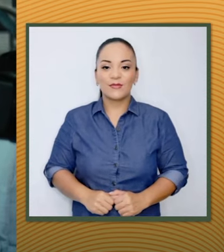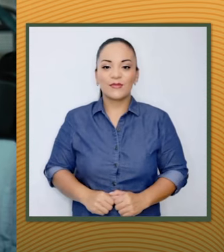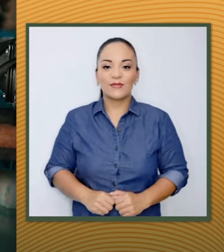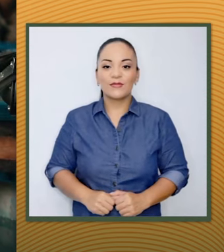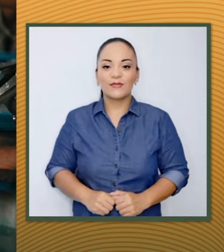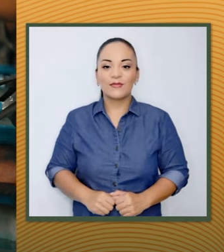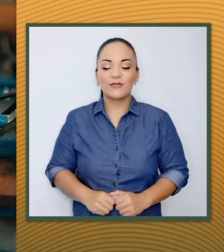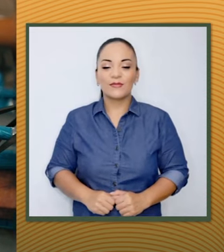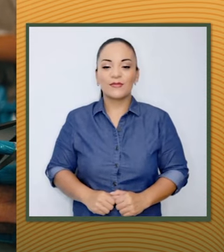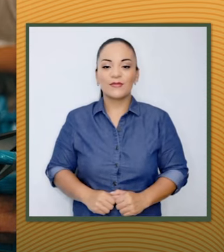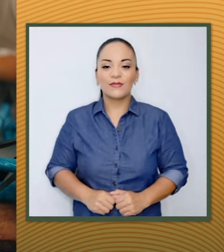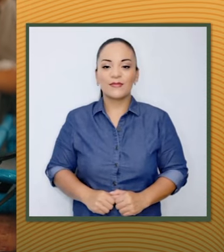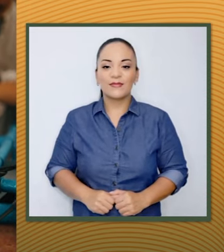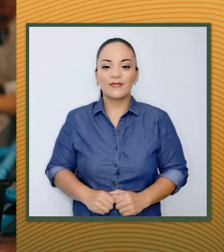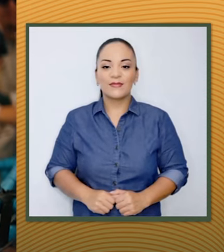Música